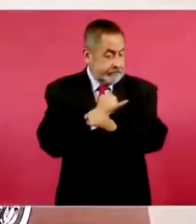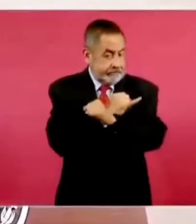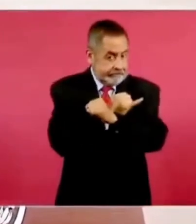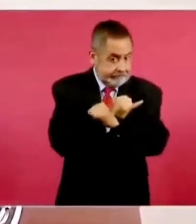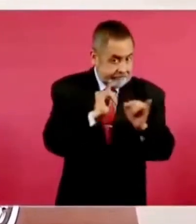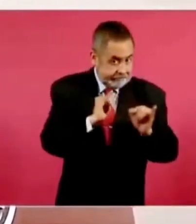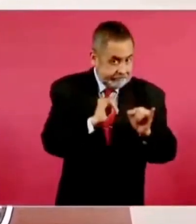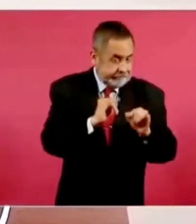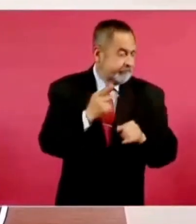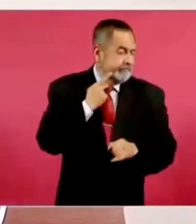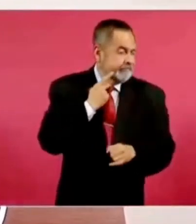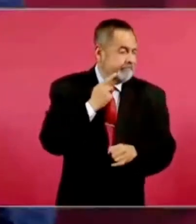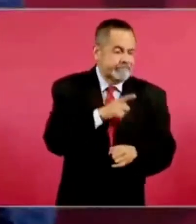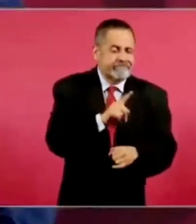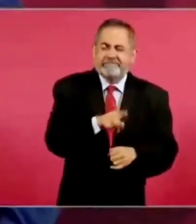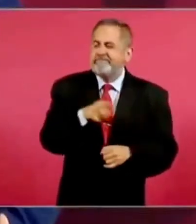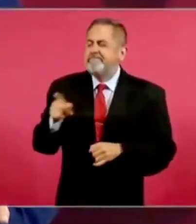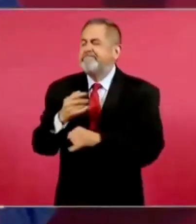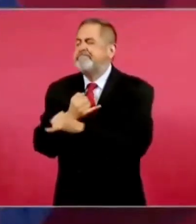independencia política.